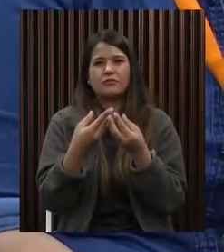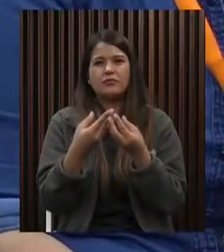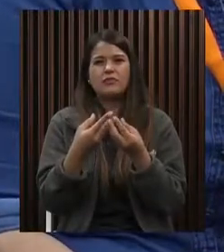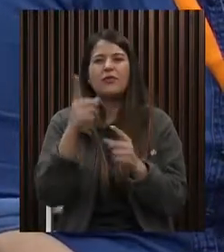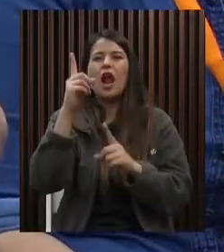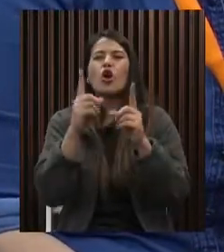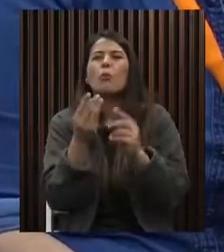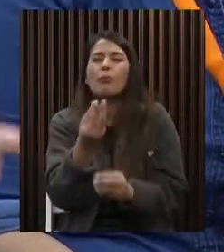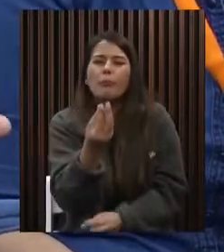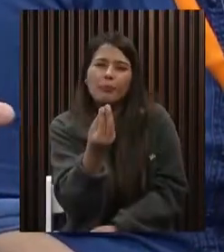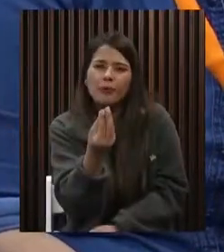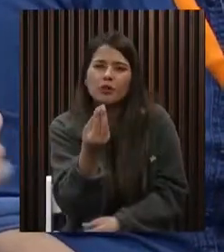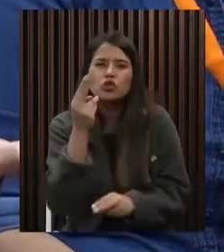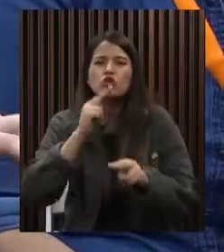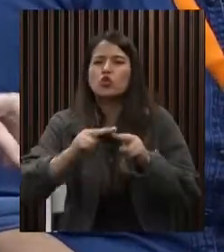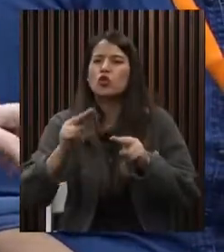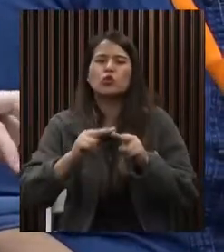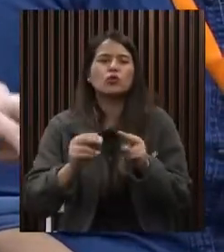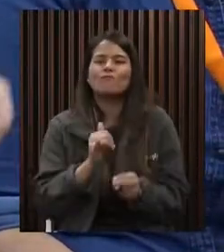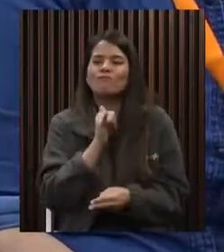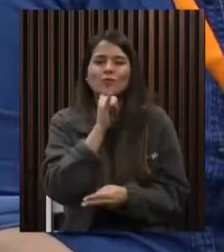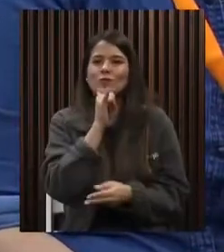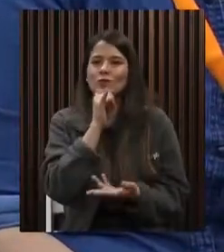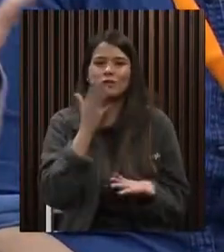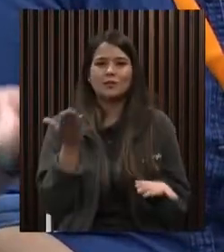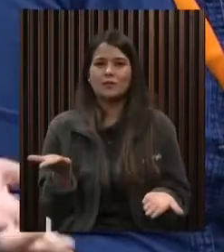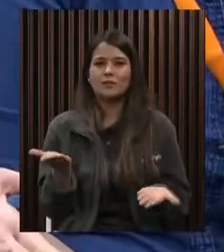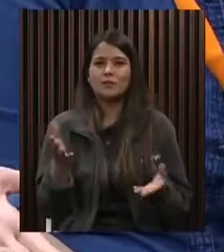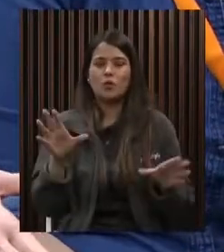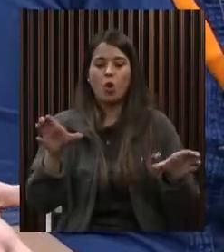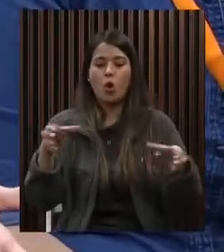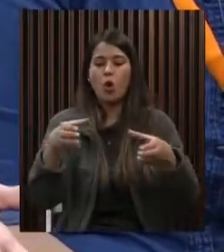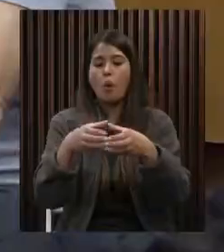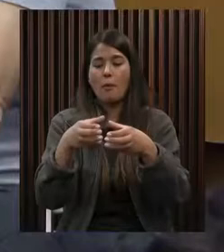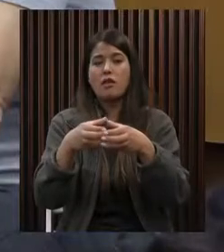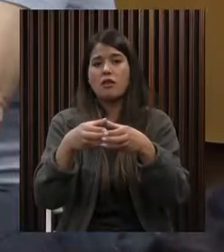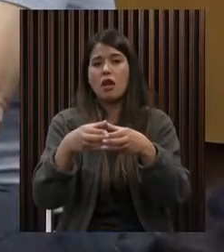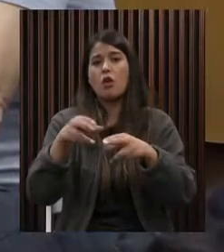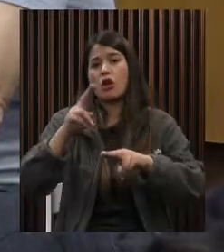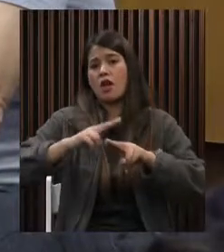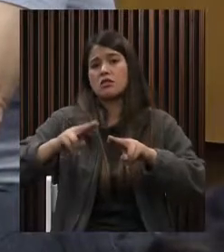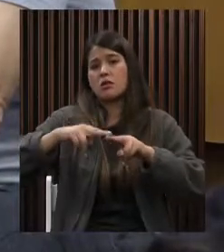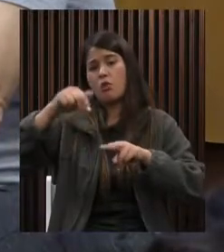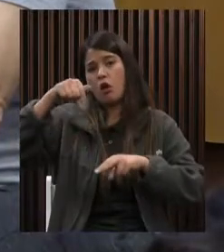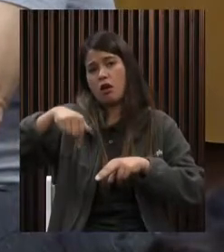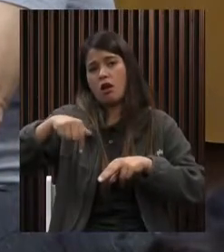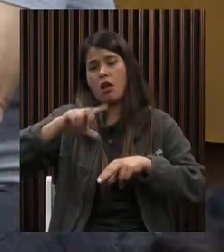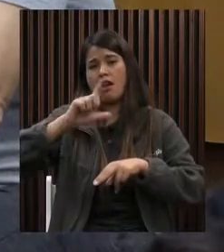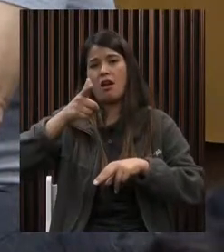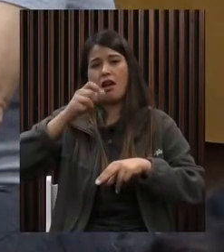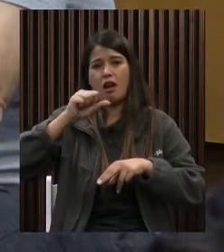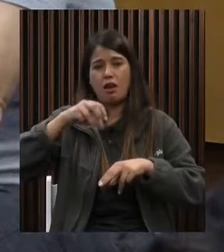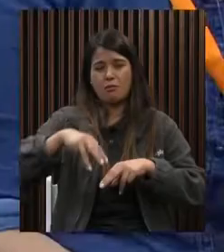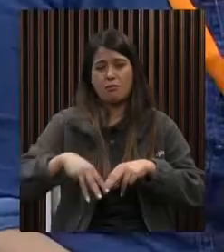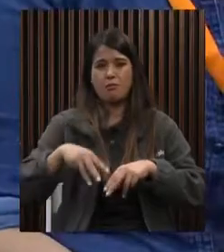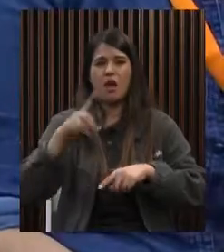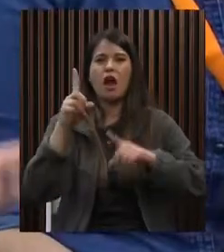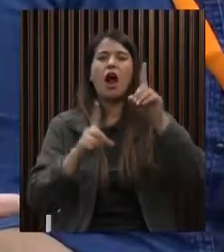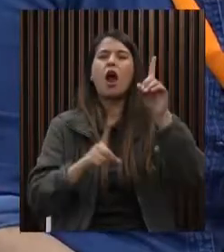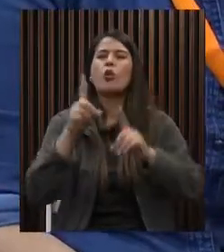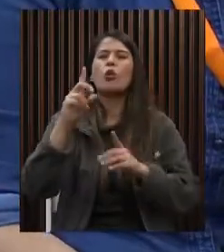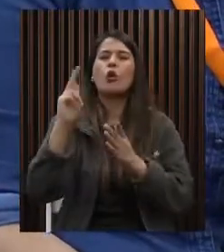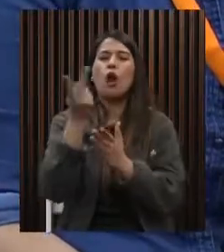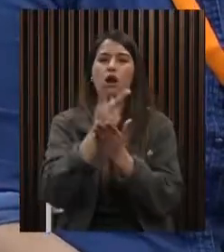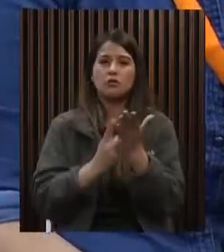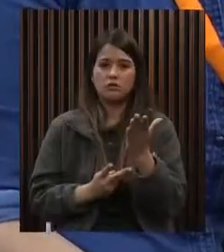ocurre algo así como una solución, más que desde las compañías como lo hacemos acá en GAM, que algunos artistas profesionales, por ejemplo